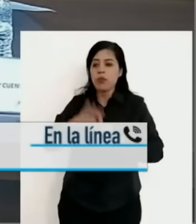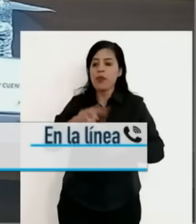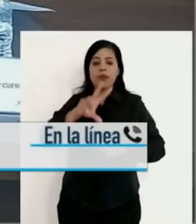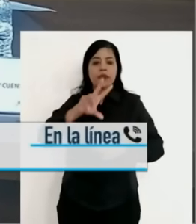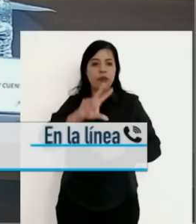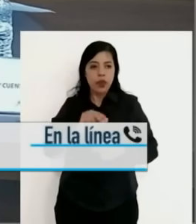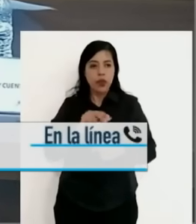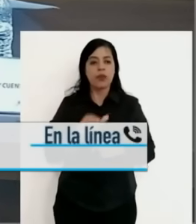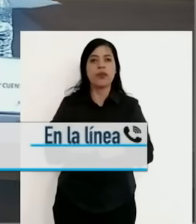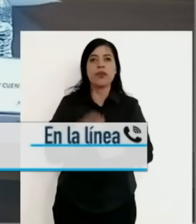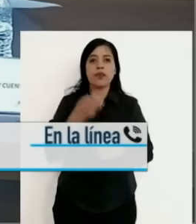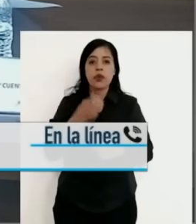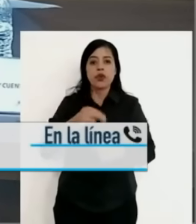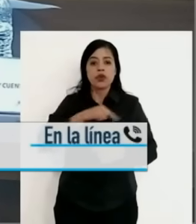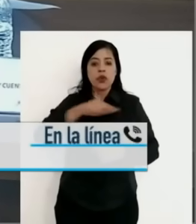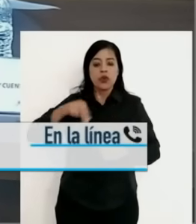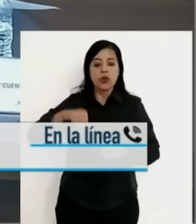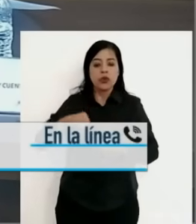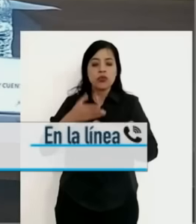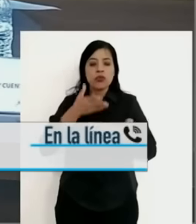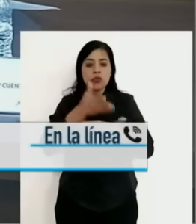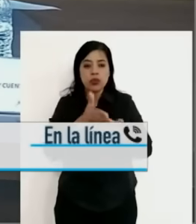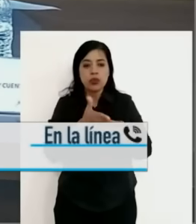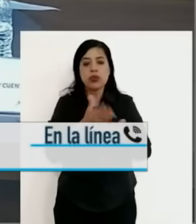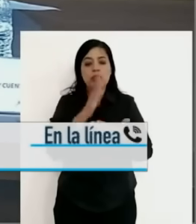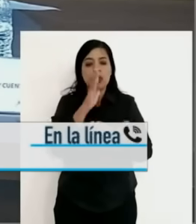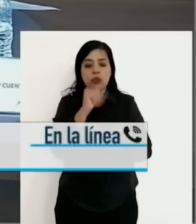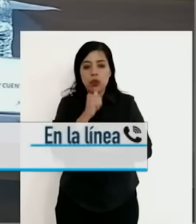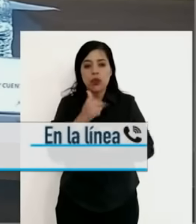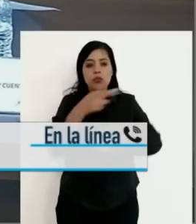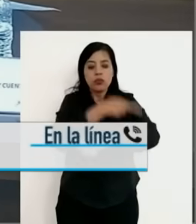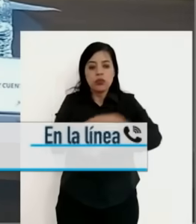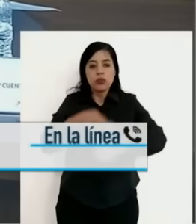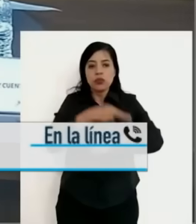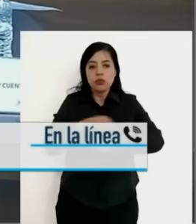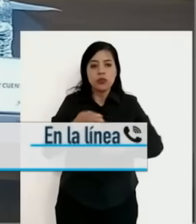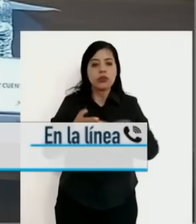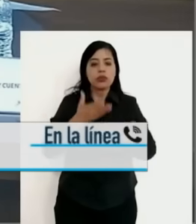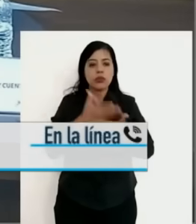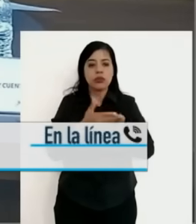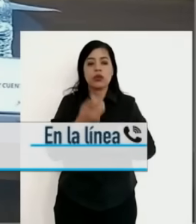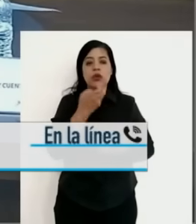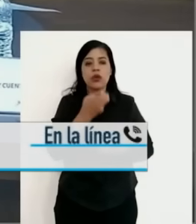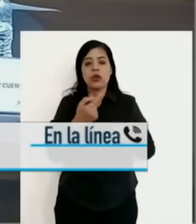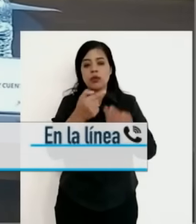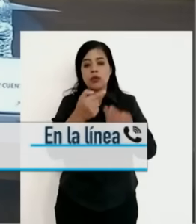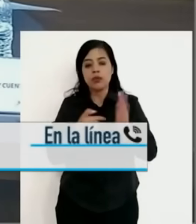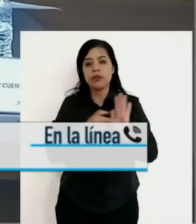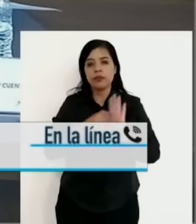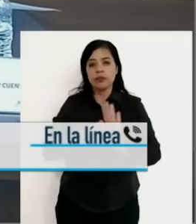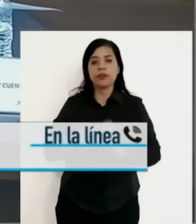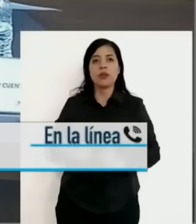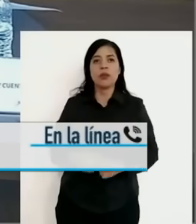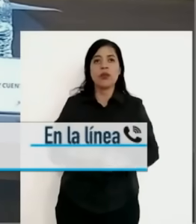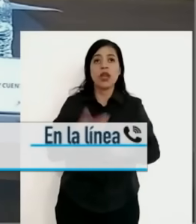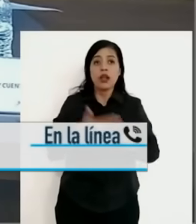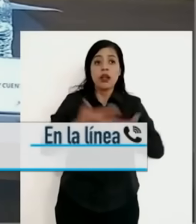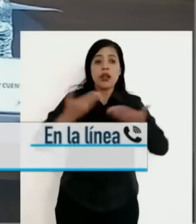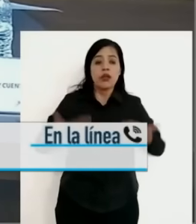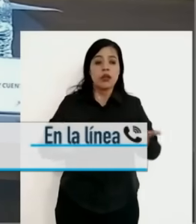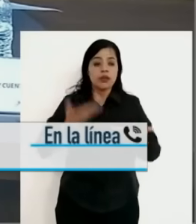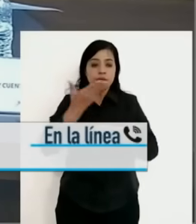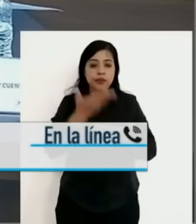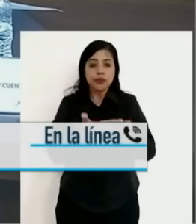la Secretaría General del PAN en Nuevo León para elaborar unas certificaciones. Hay que recordar, y eso es un